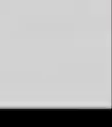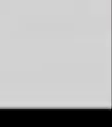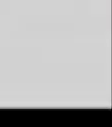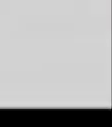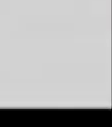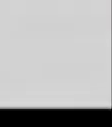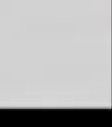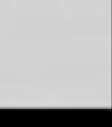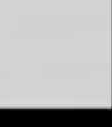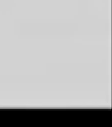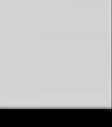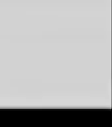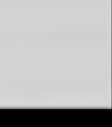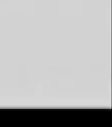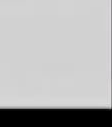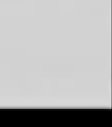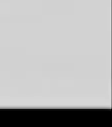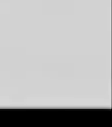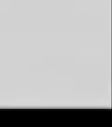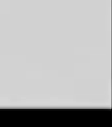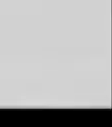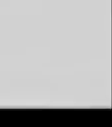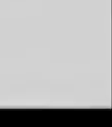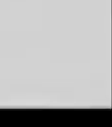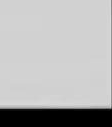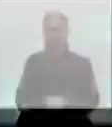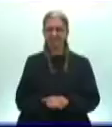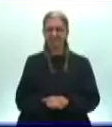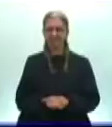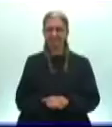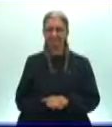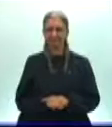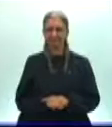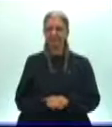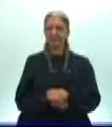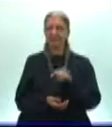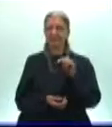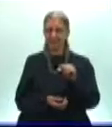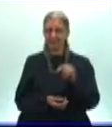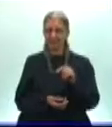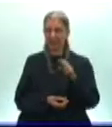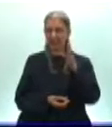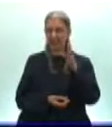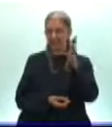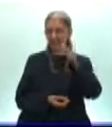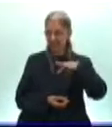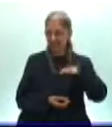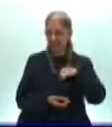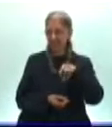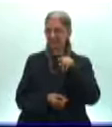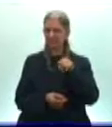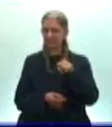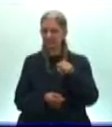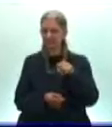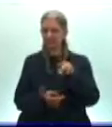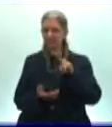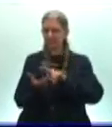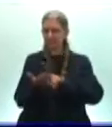Ya tenemos el inciso B, igual procedemos a efectuar las operaciones indicadas en cada miembro.